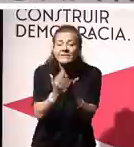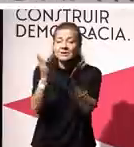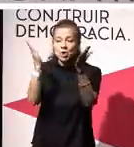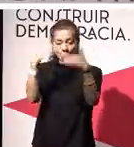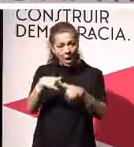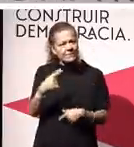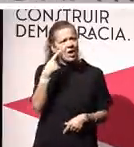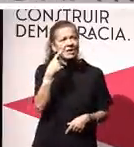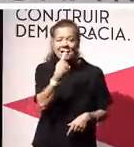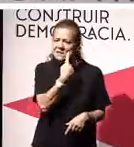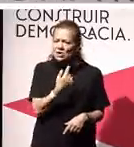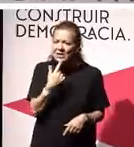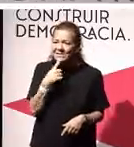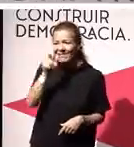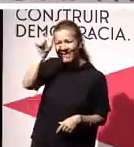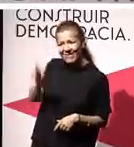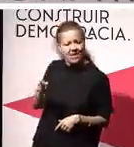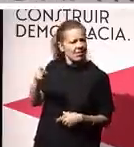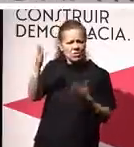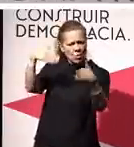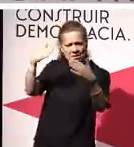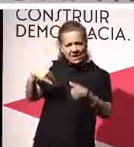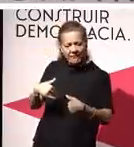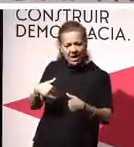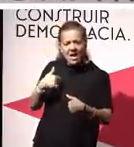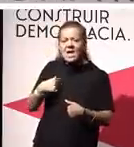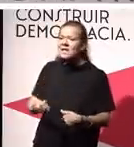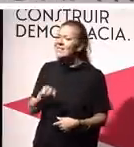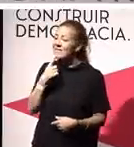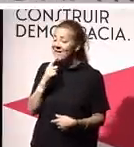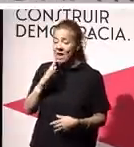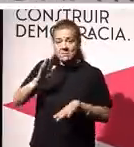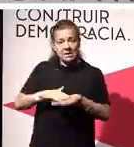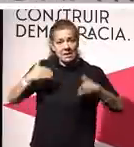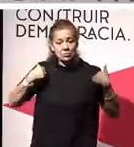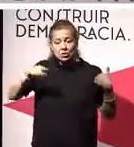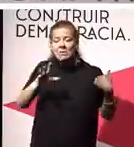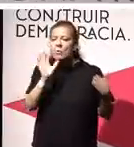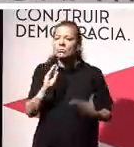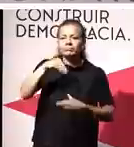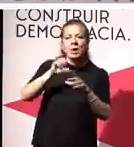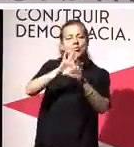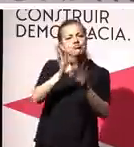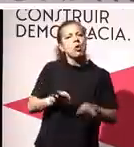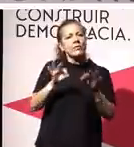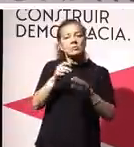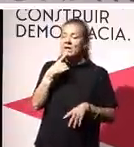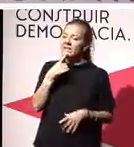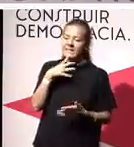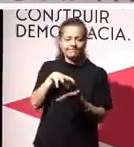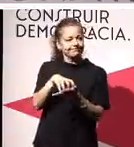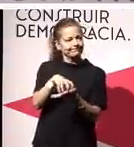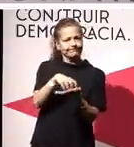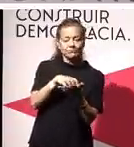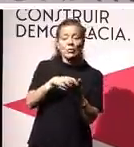con testigos que afirman que Alberto no estaba allí y que criminalizan a Alberto por ser de Podemos y ponen en cuestión el derecho